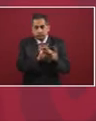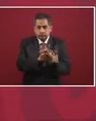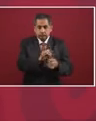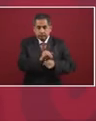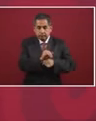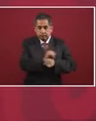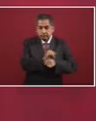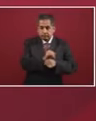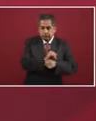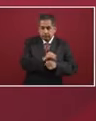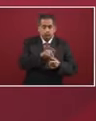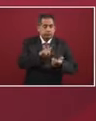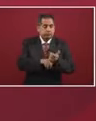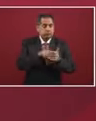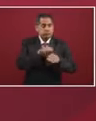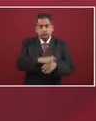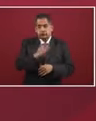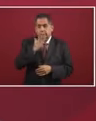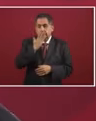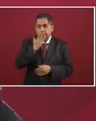investigaciones respecto a lo de Sonora.